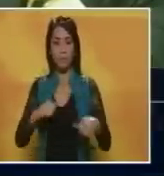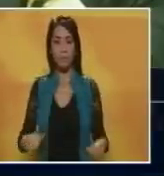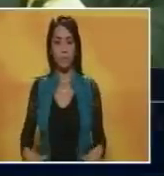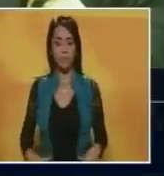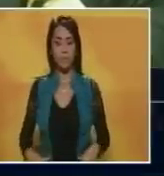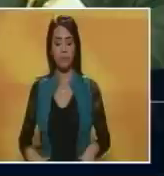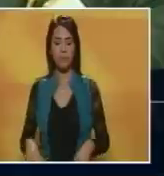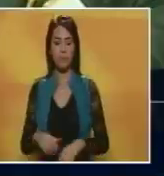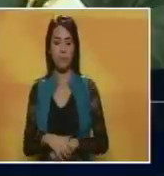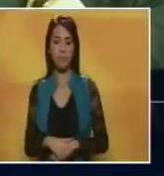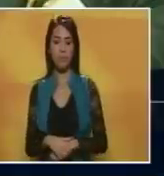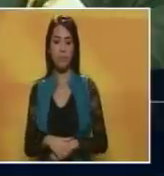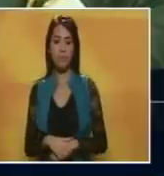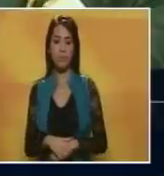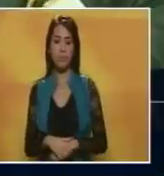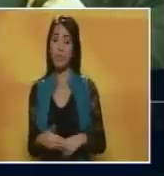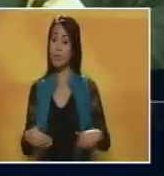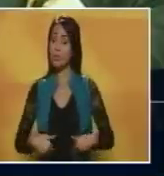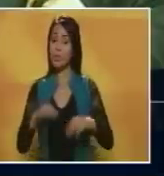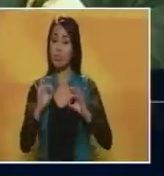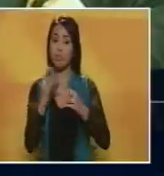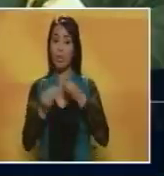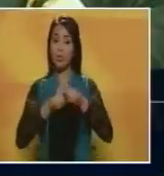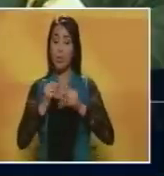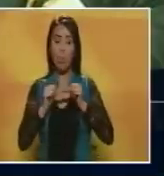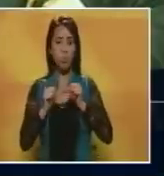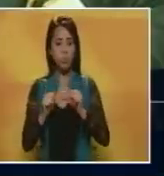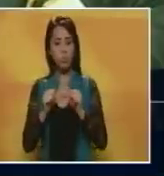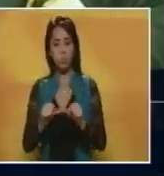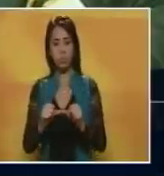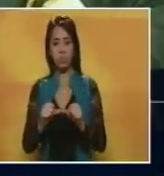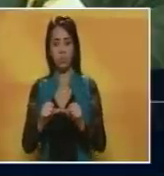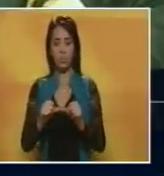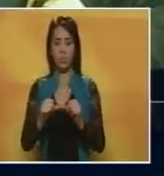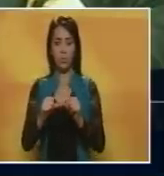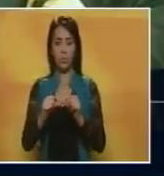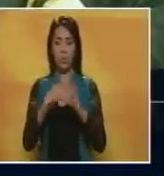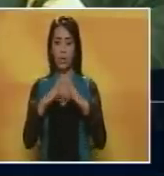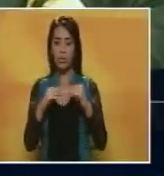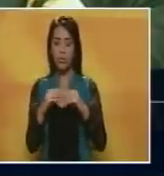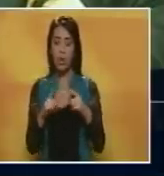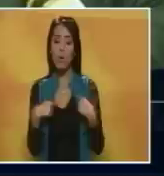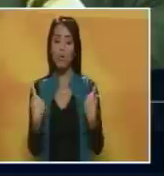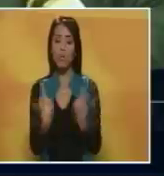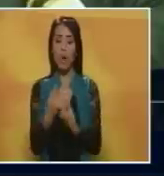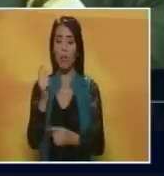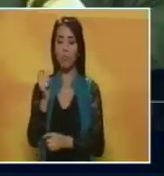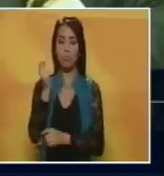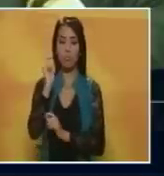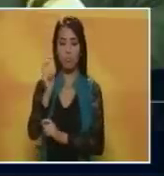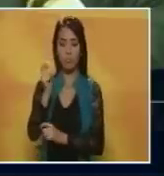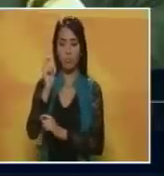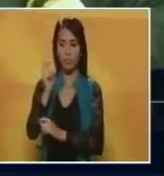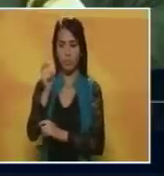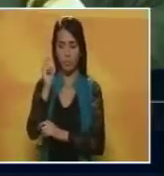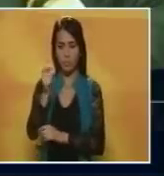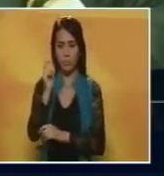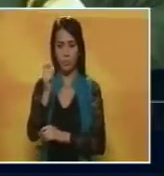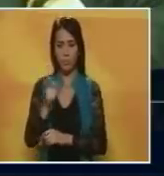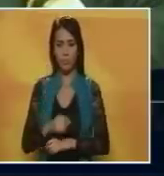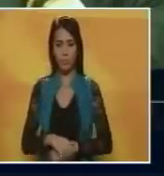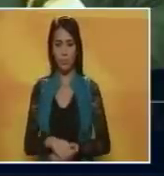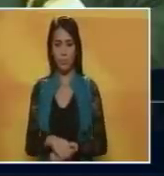cesa en su acción permanente en todas las zonas mineras cuando arrancamos el